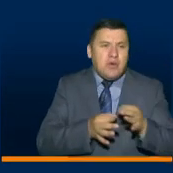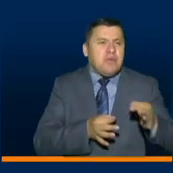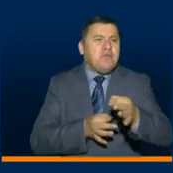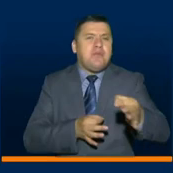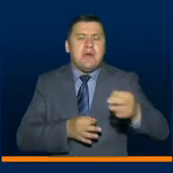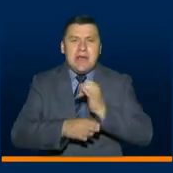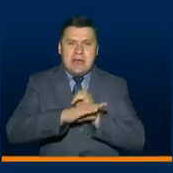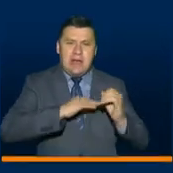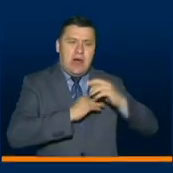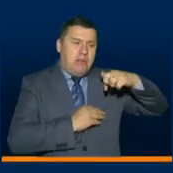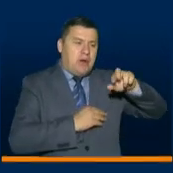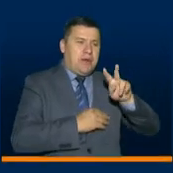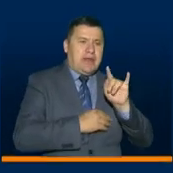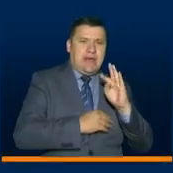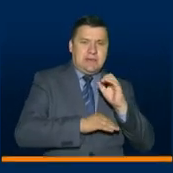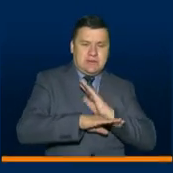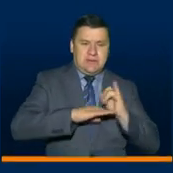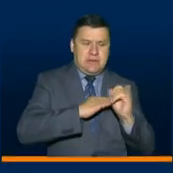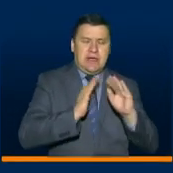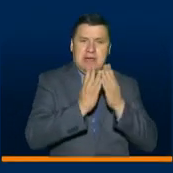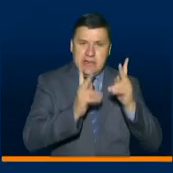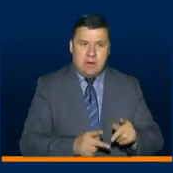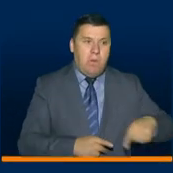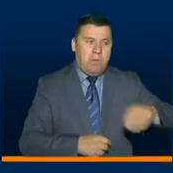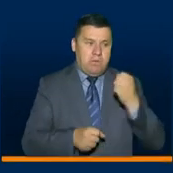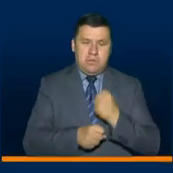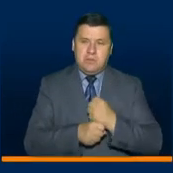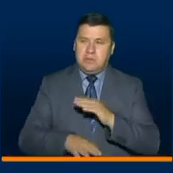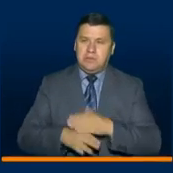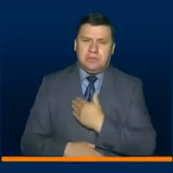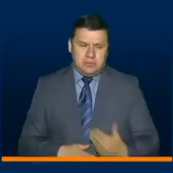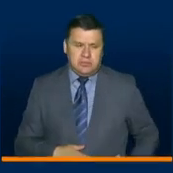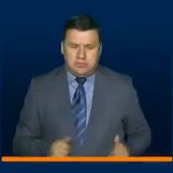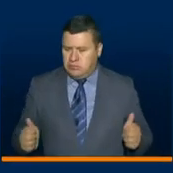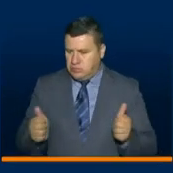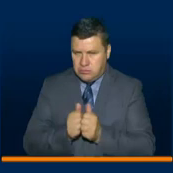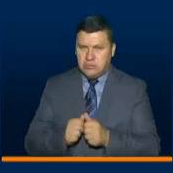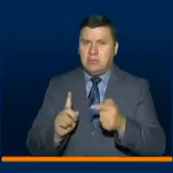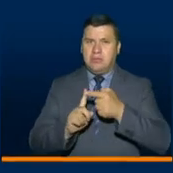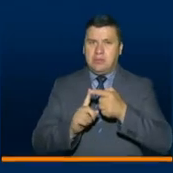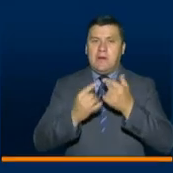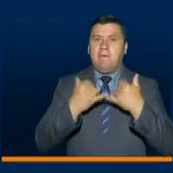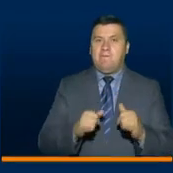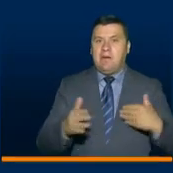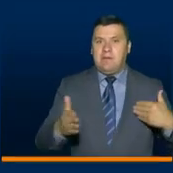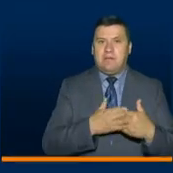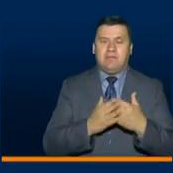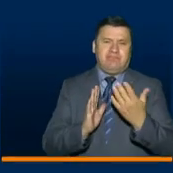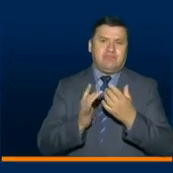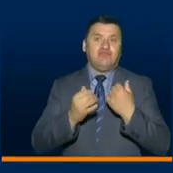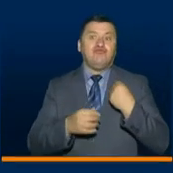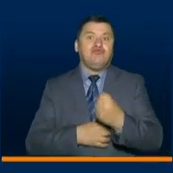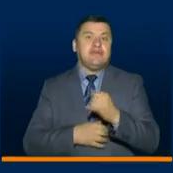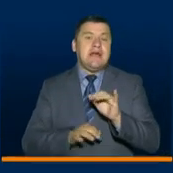los padres de familia y a los estudiantes de las áreas en las que estamos trabajando, presidente. Estamos con ellos. Primero, culminar este calendario escolar. Ya